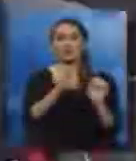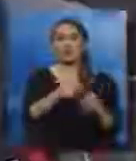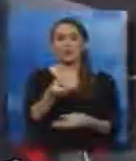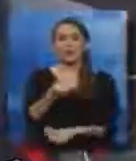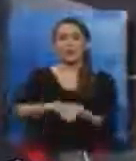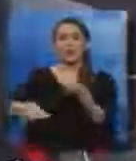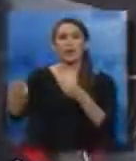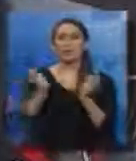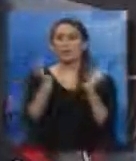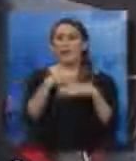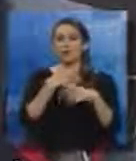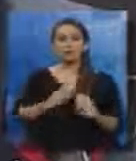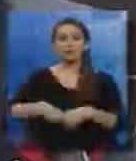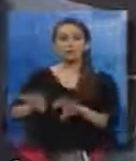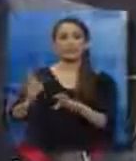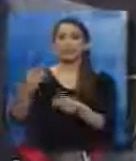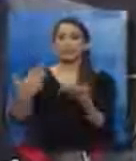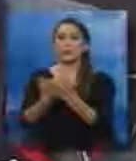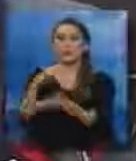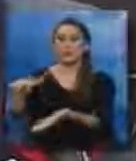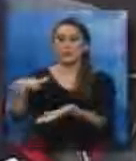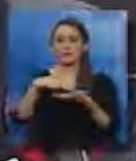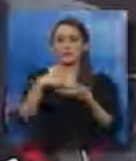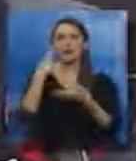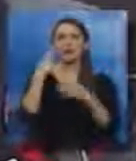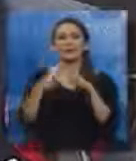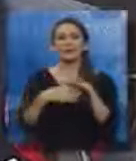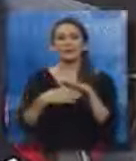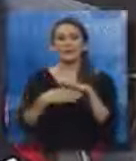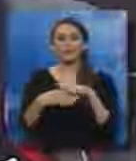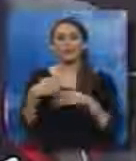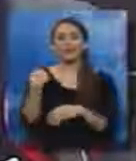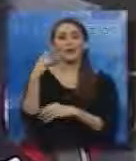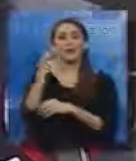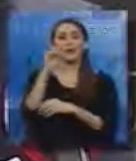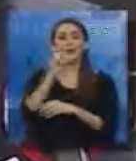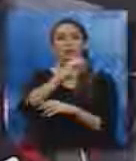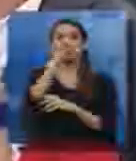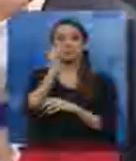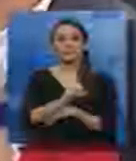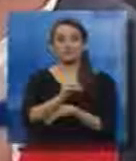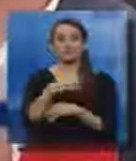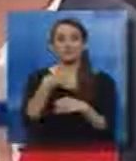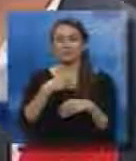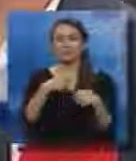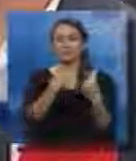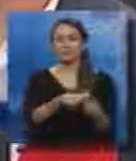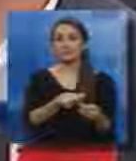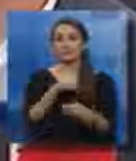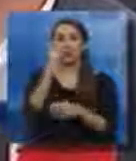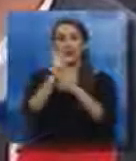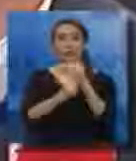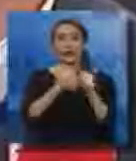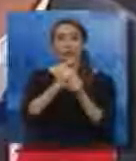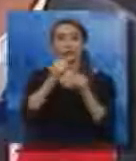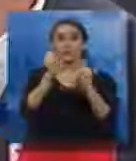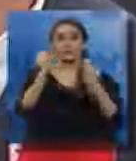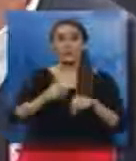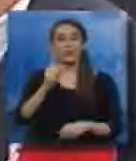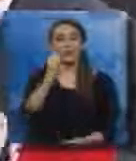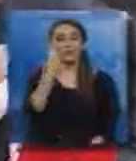de hasta 72 meses. Los ciudadanos que reciben el bono de desarrollo humano tendrán prioridad para la adquisición de los electrodomésticos y hasta